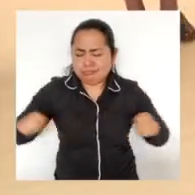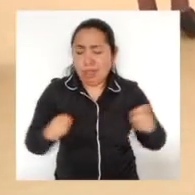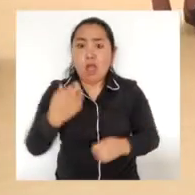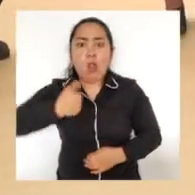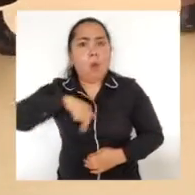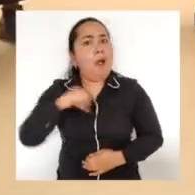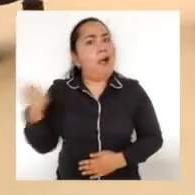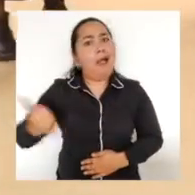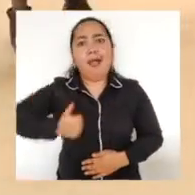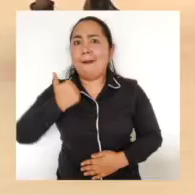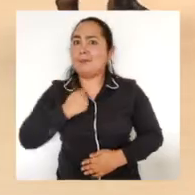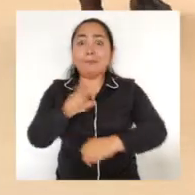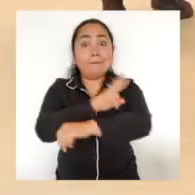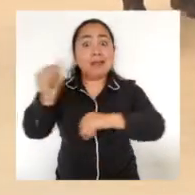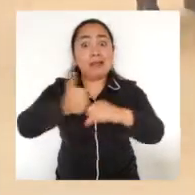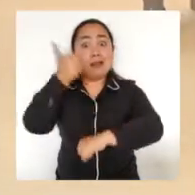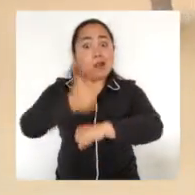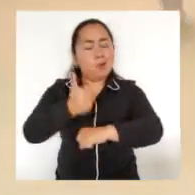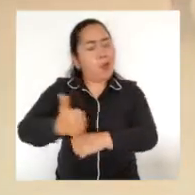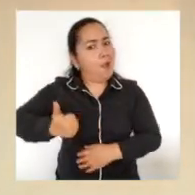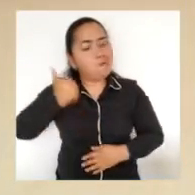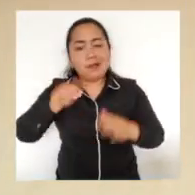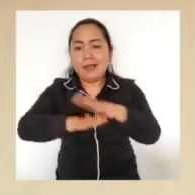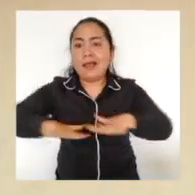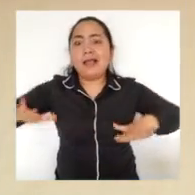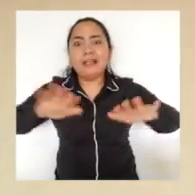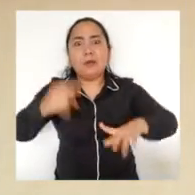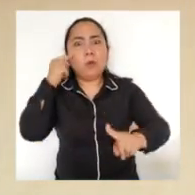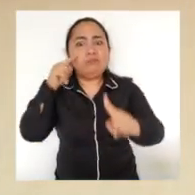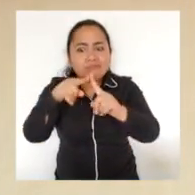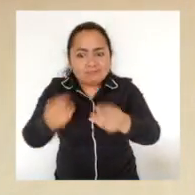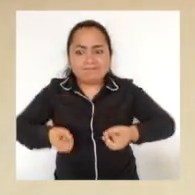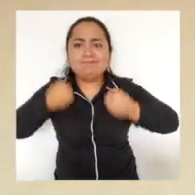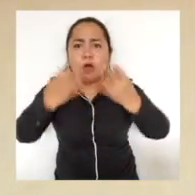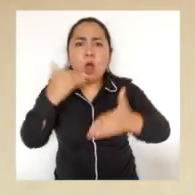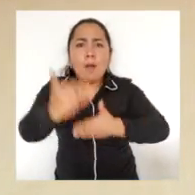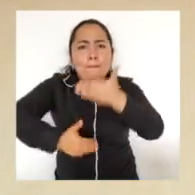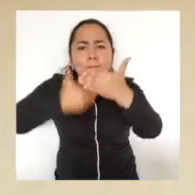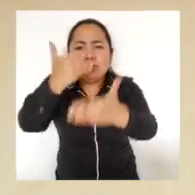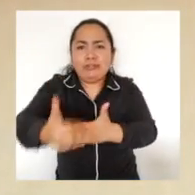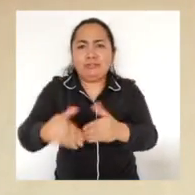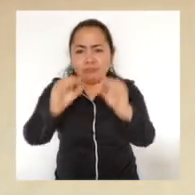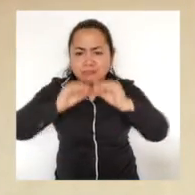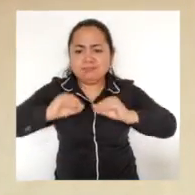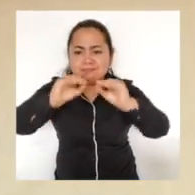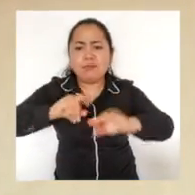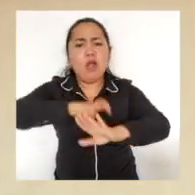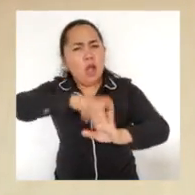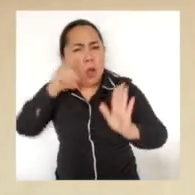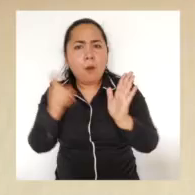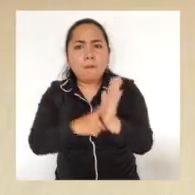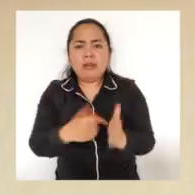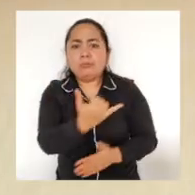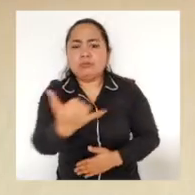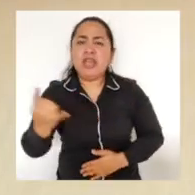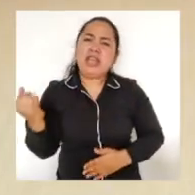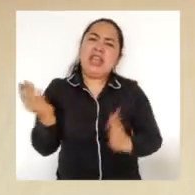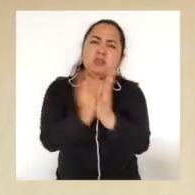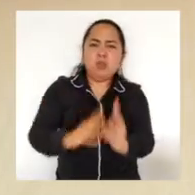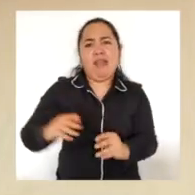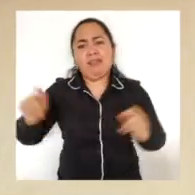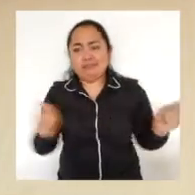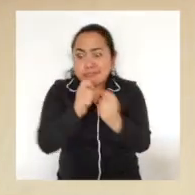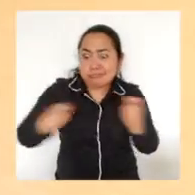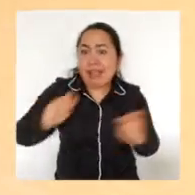al máximo desde la Vicerrectoría de Bienestar para aportar a los procesos de formación integral de nuestros estudiantes desde la